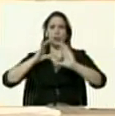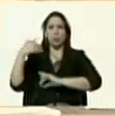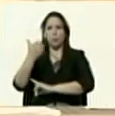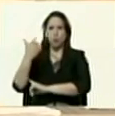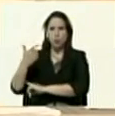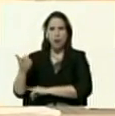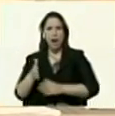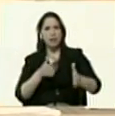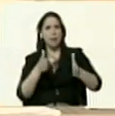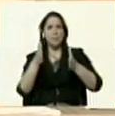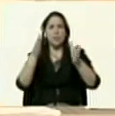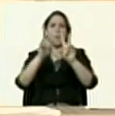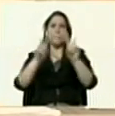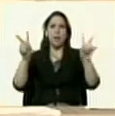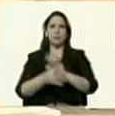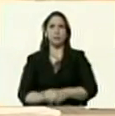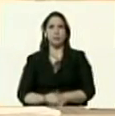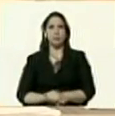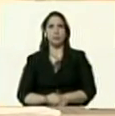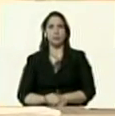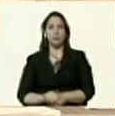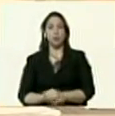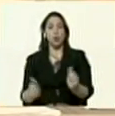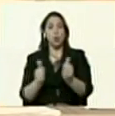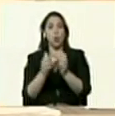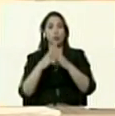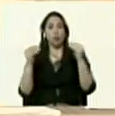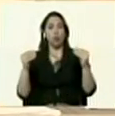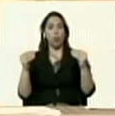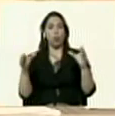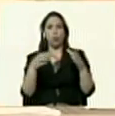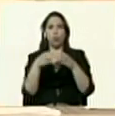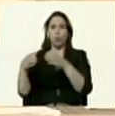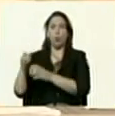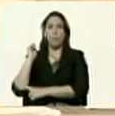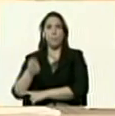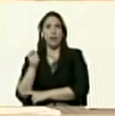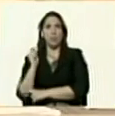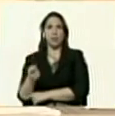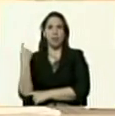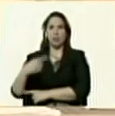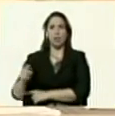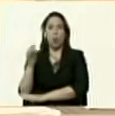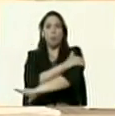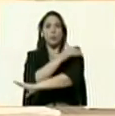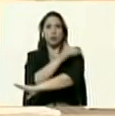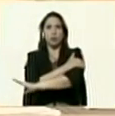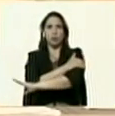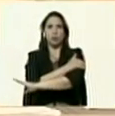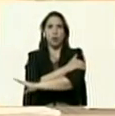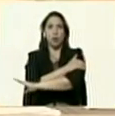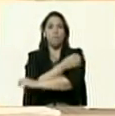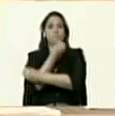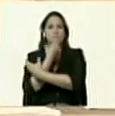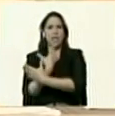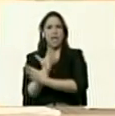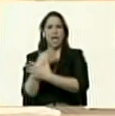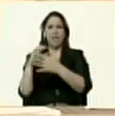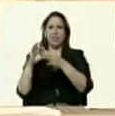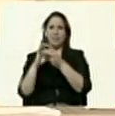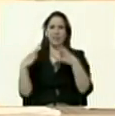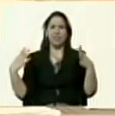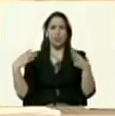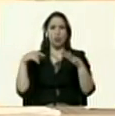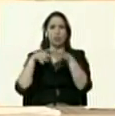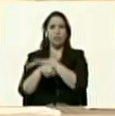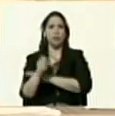buscar caminos de paz con todos los grupos parlamentarios que tiene la oposición bien dividido de paso dentro de la Asamblea